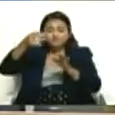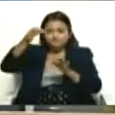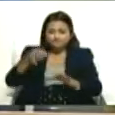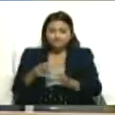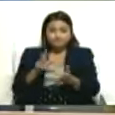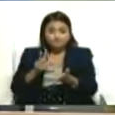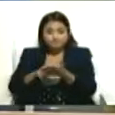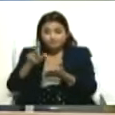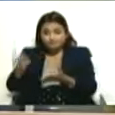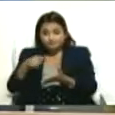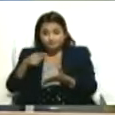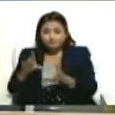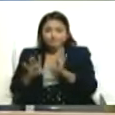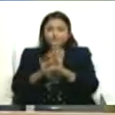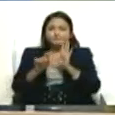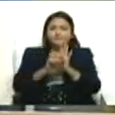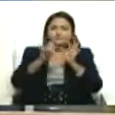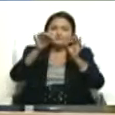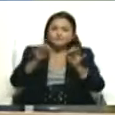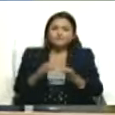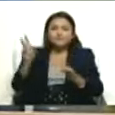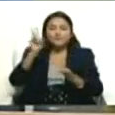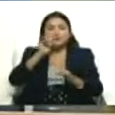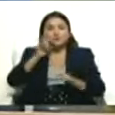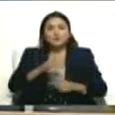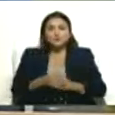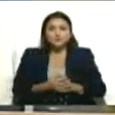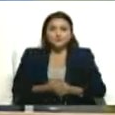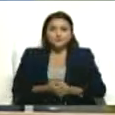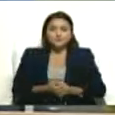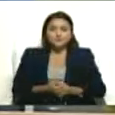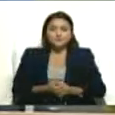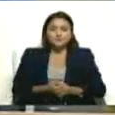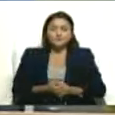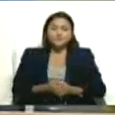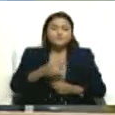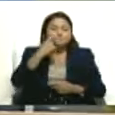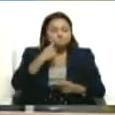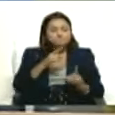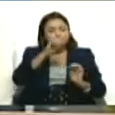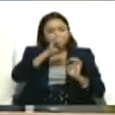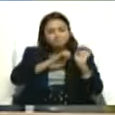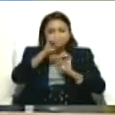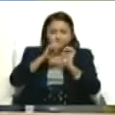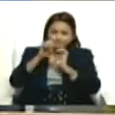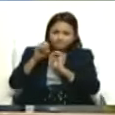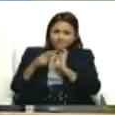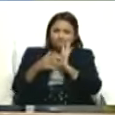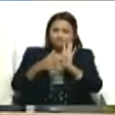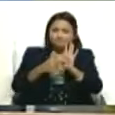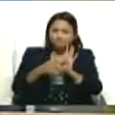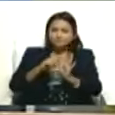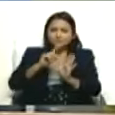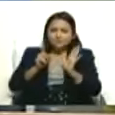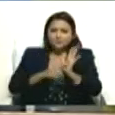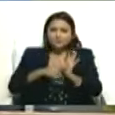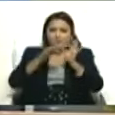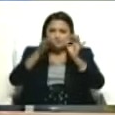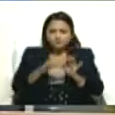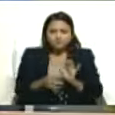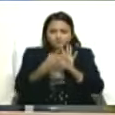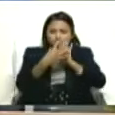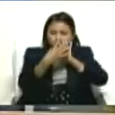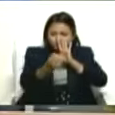de la Constitución de la República Bolivariana de Venezuela. Velará por su uniforme interpretación